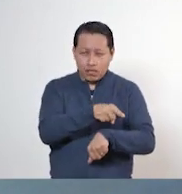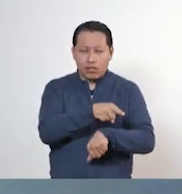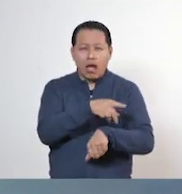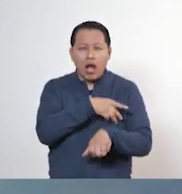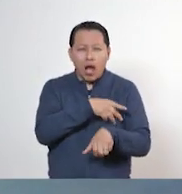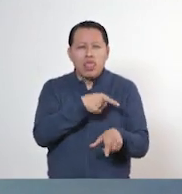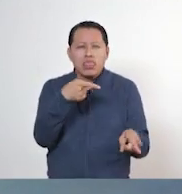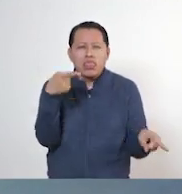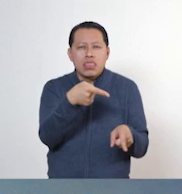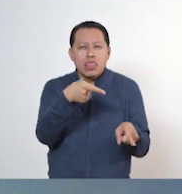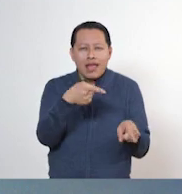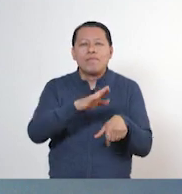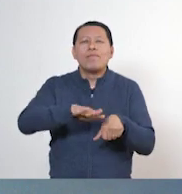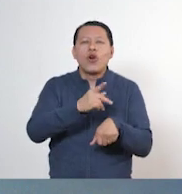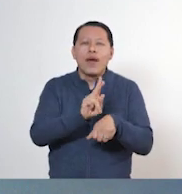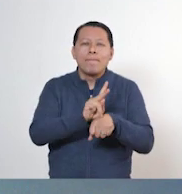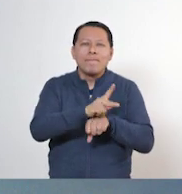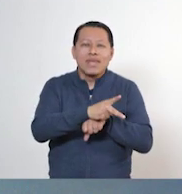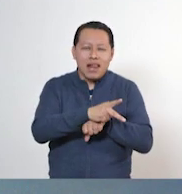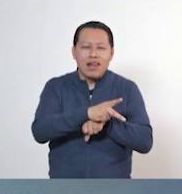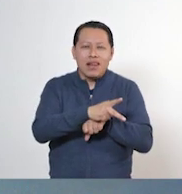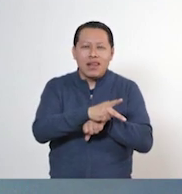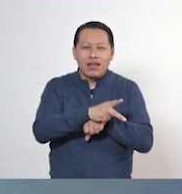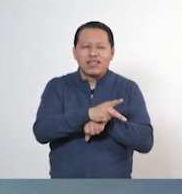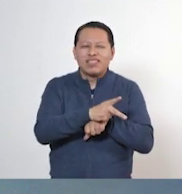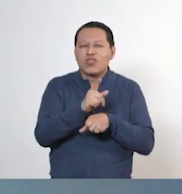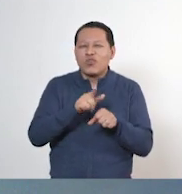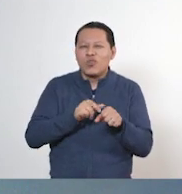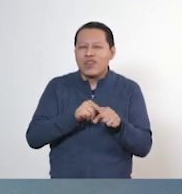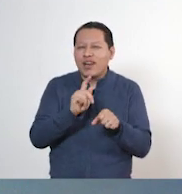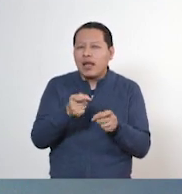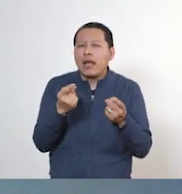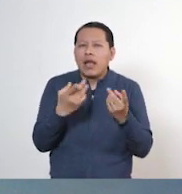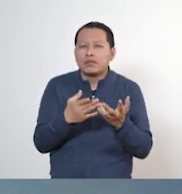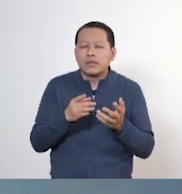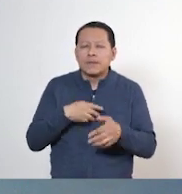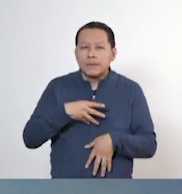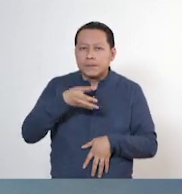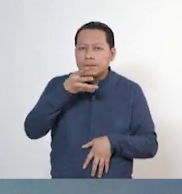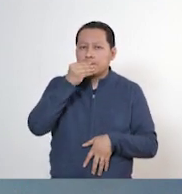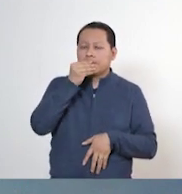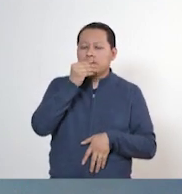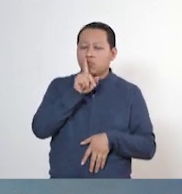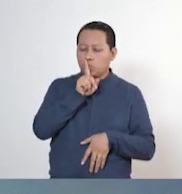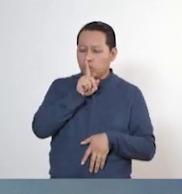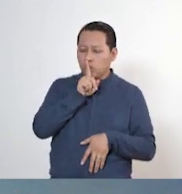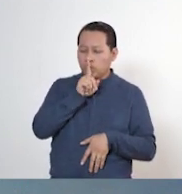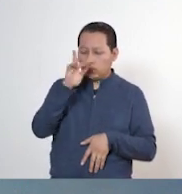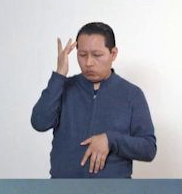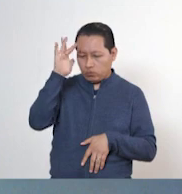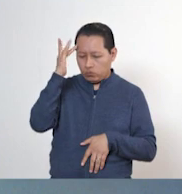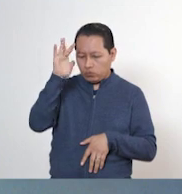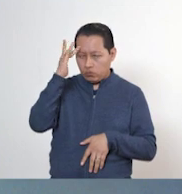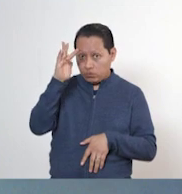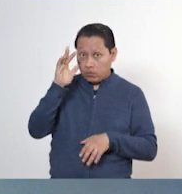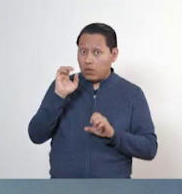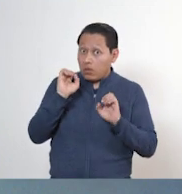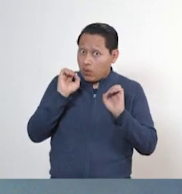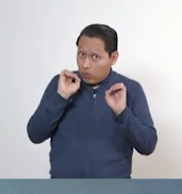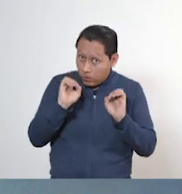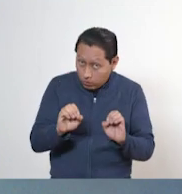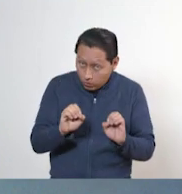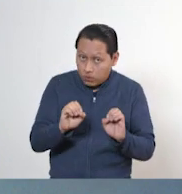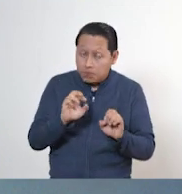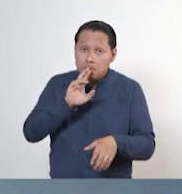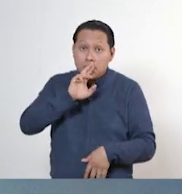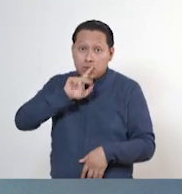la están molestando por su color de piel. ¿Qué haces, Coral? Guarda silencio, no dices nada, haces como que no pasará nada o decides y